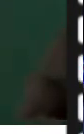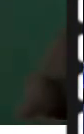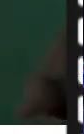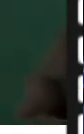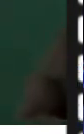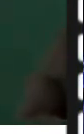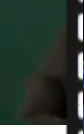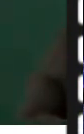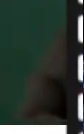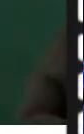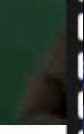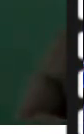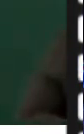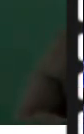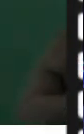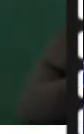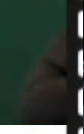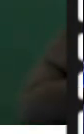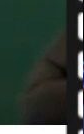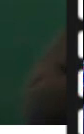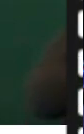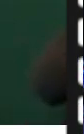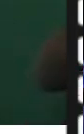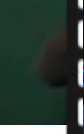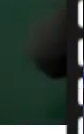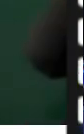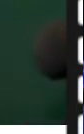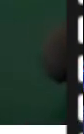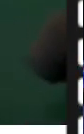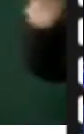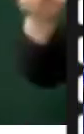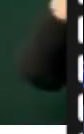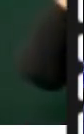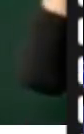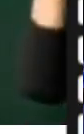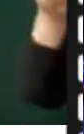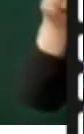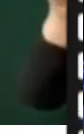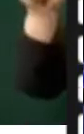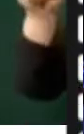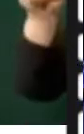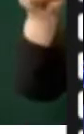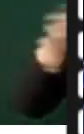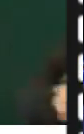a partir de mi regreso a la Ciudad de México.